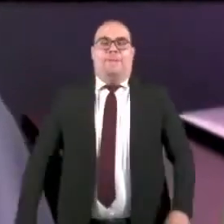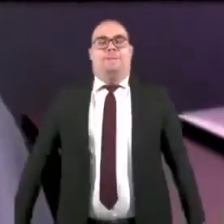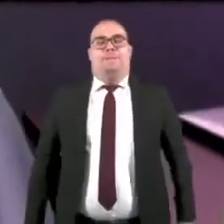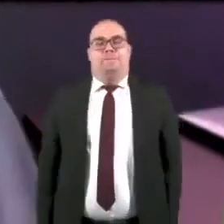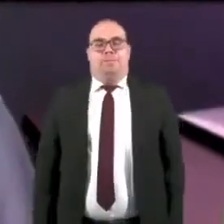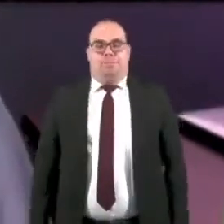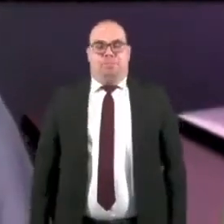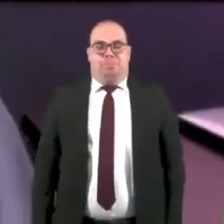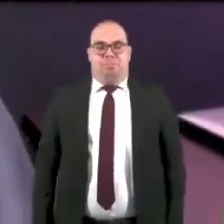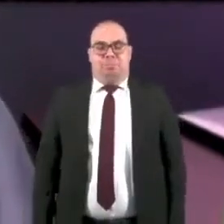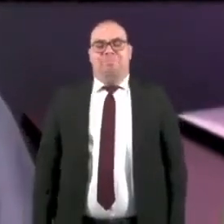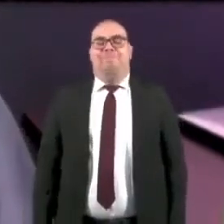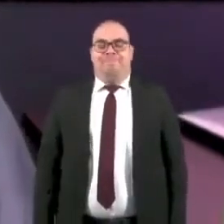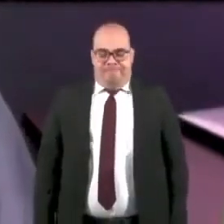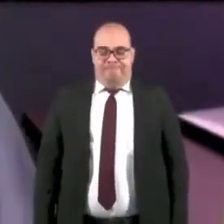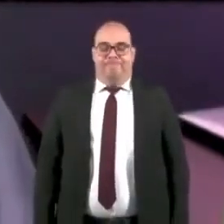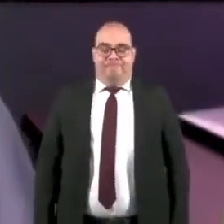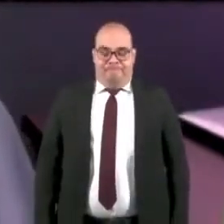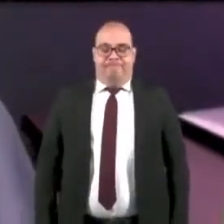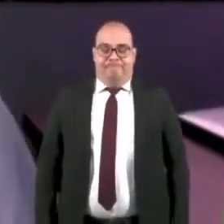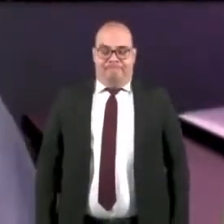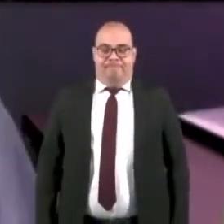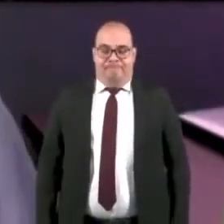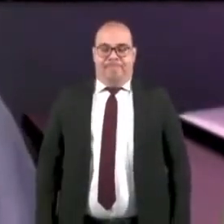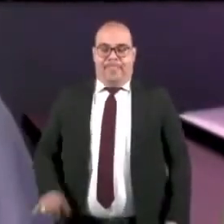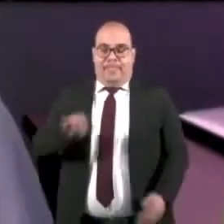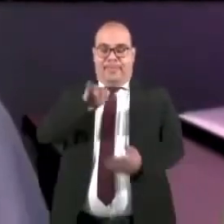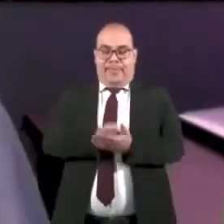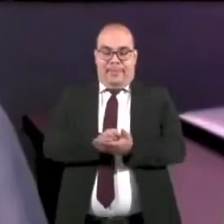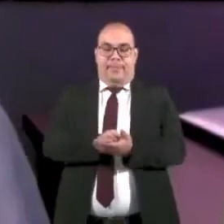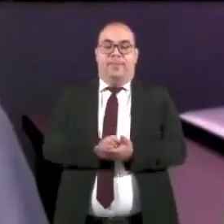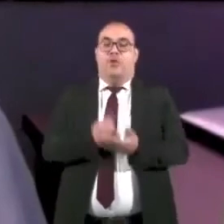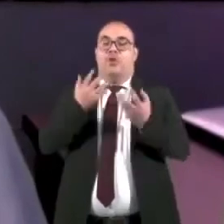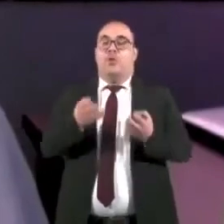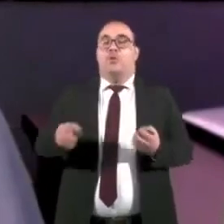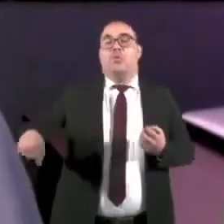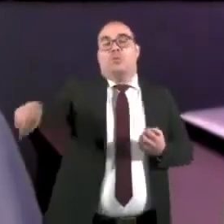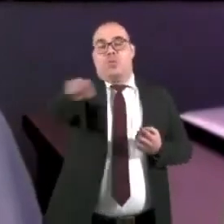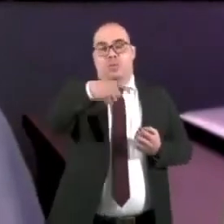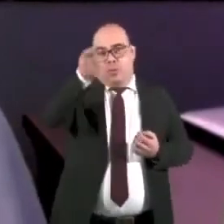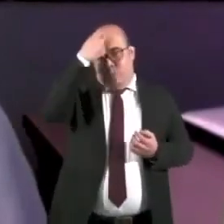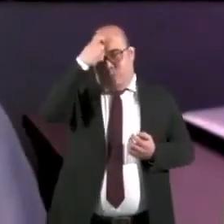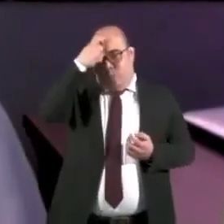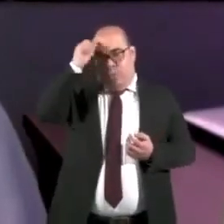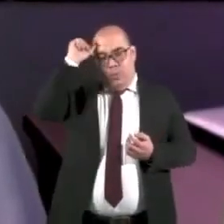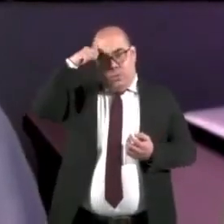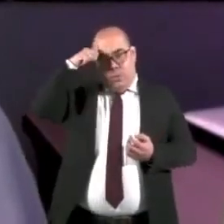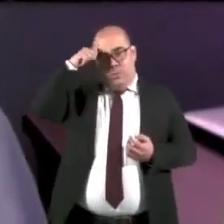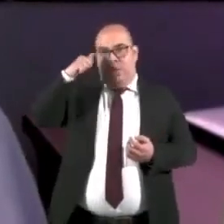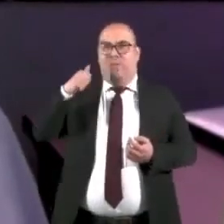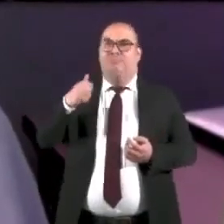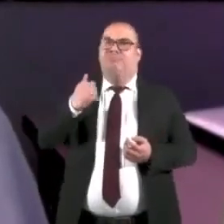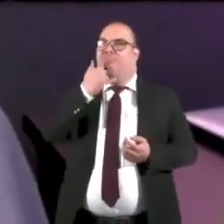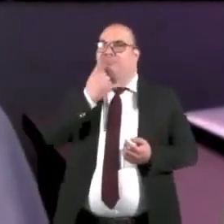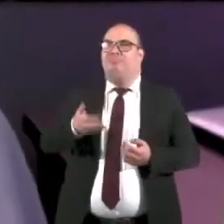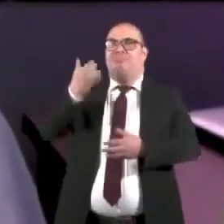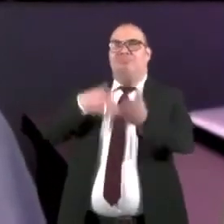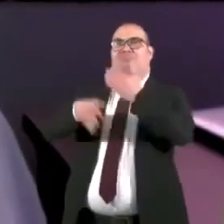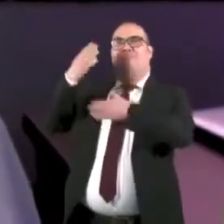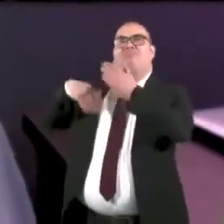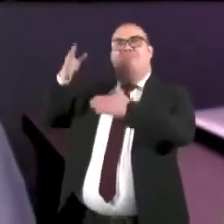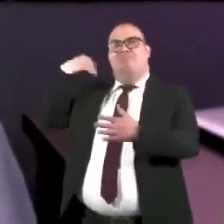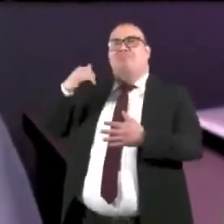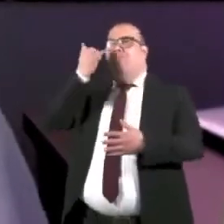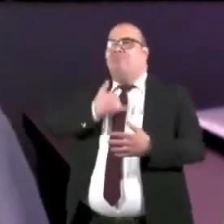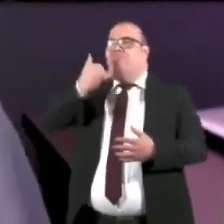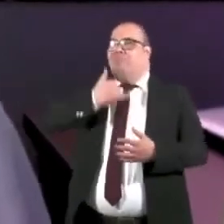Sí, ese sería por lo que yo quisiera que me recordaran, no por lo que pasó de